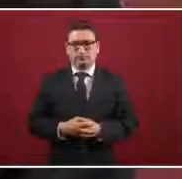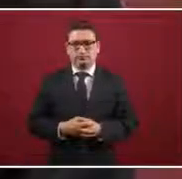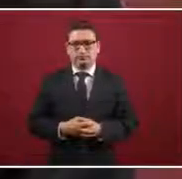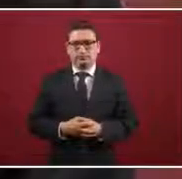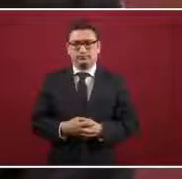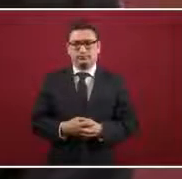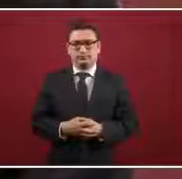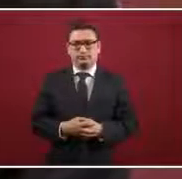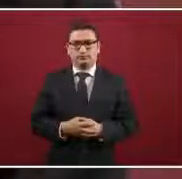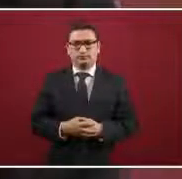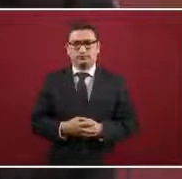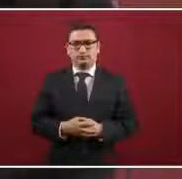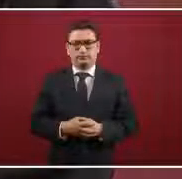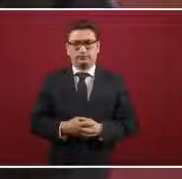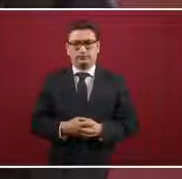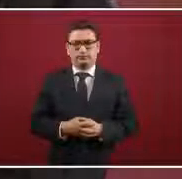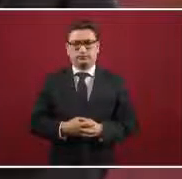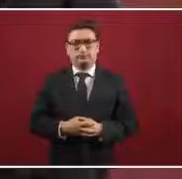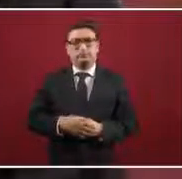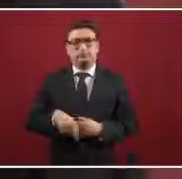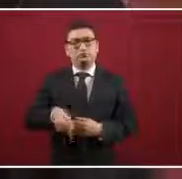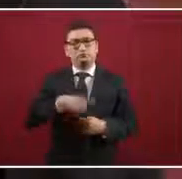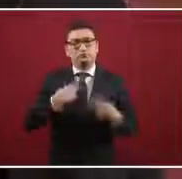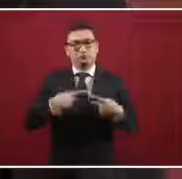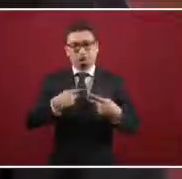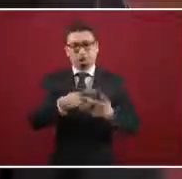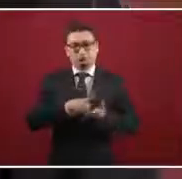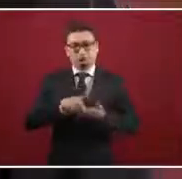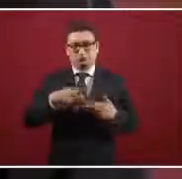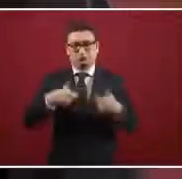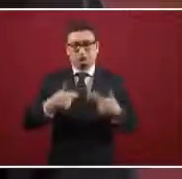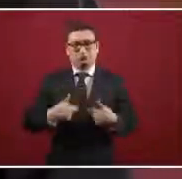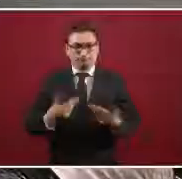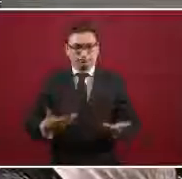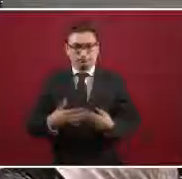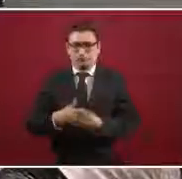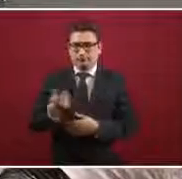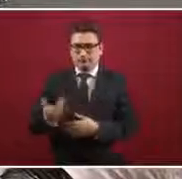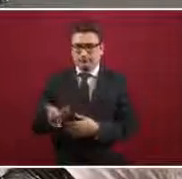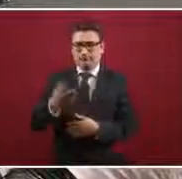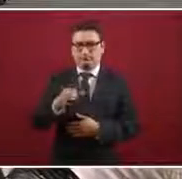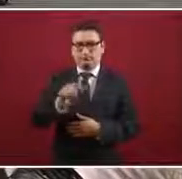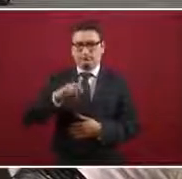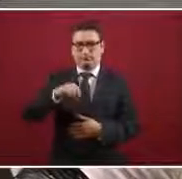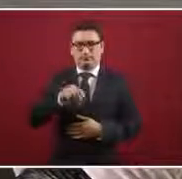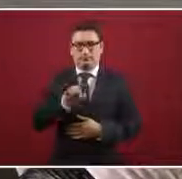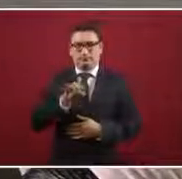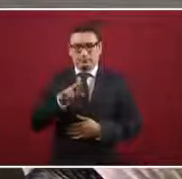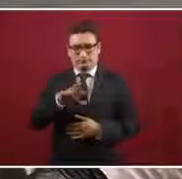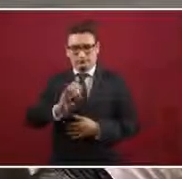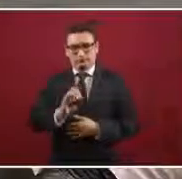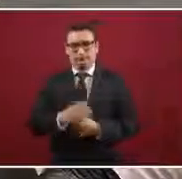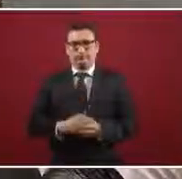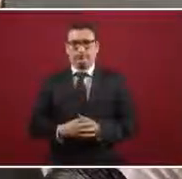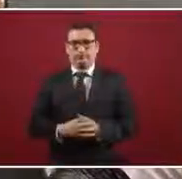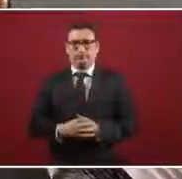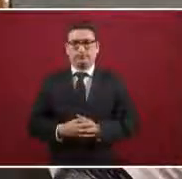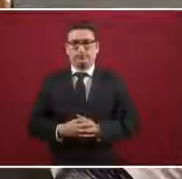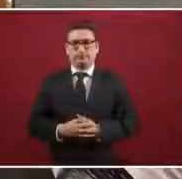la defensa de los derechos humanos. Entonces, Alejandro, por favor.